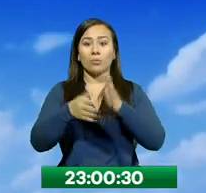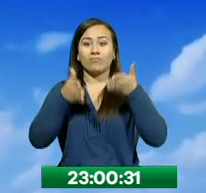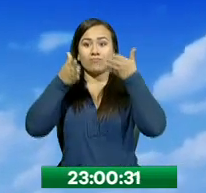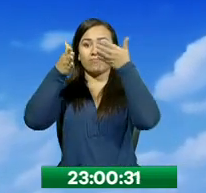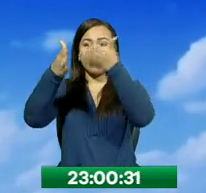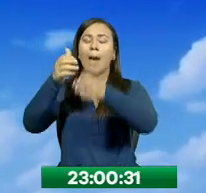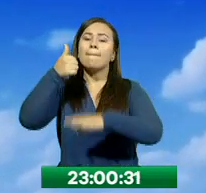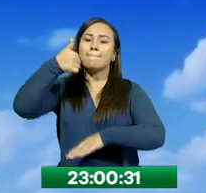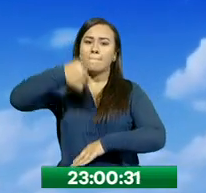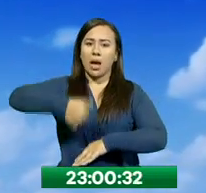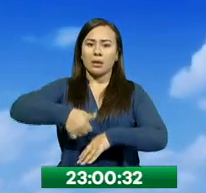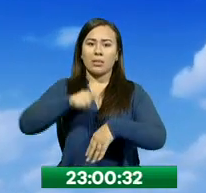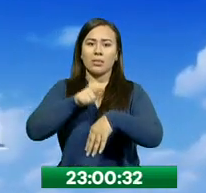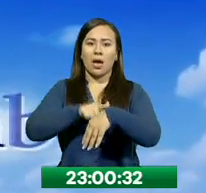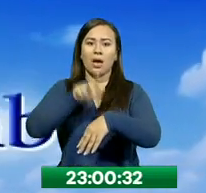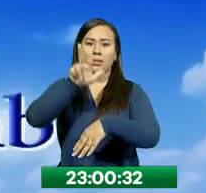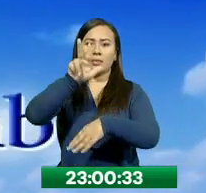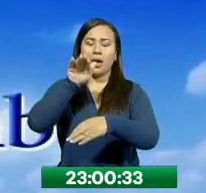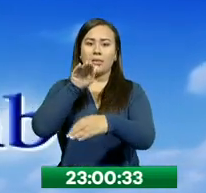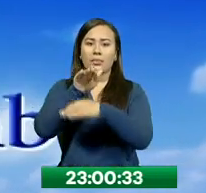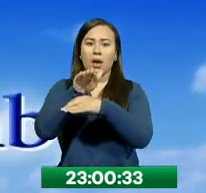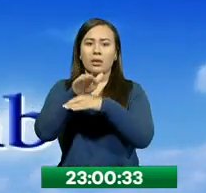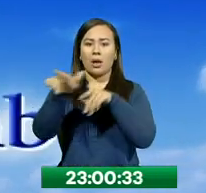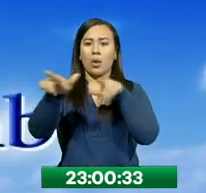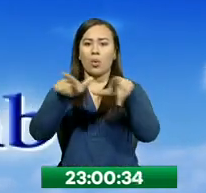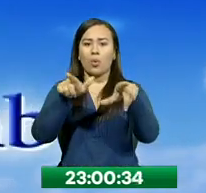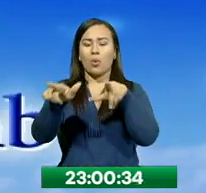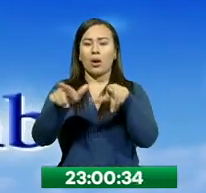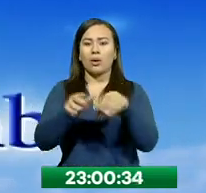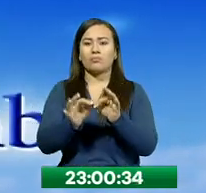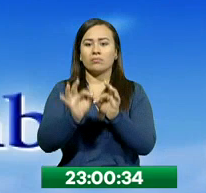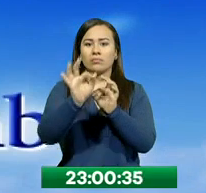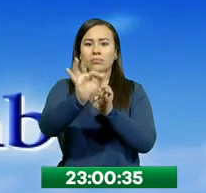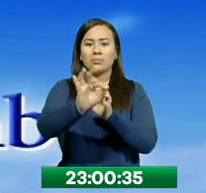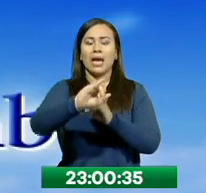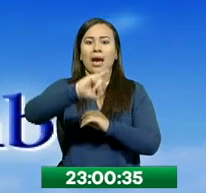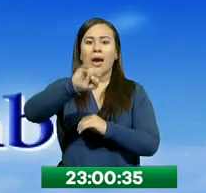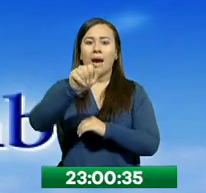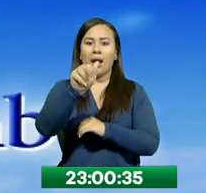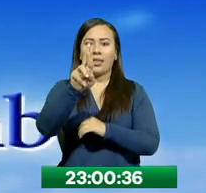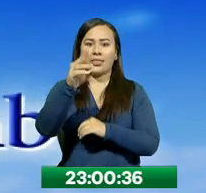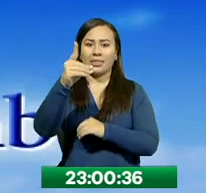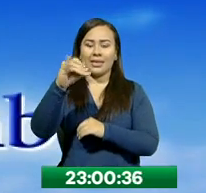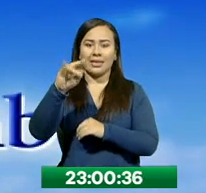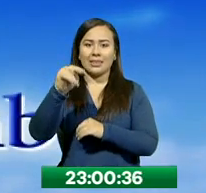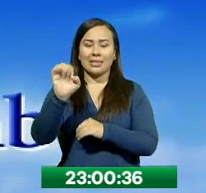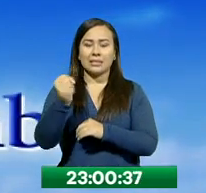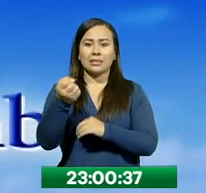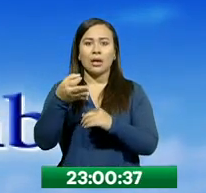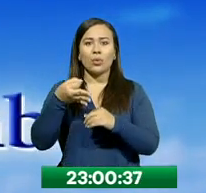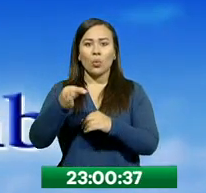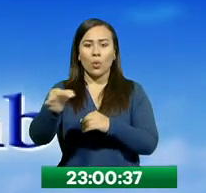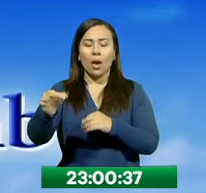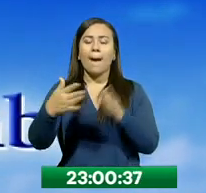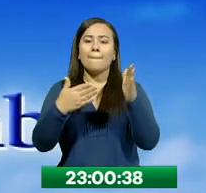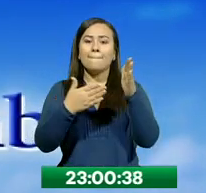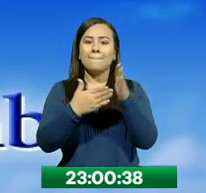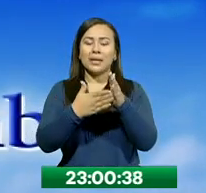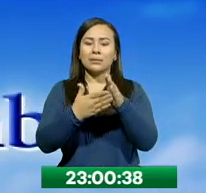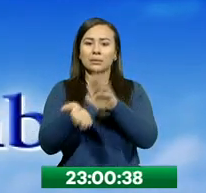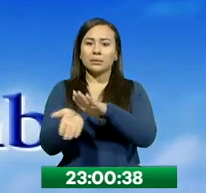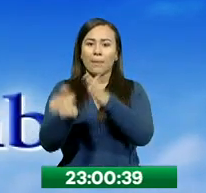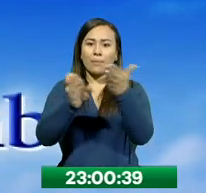el día de mañana a las 3 de la tarde en el Camposanto Jardines de Durán. Paz en la tumba de don